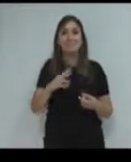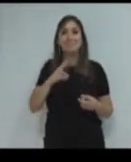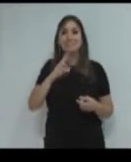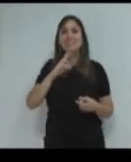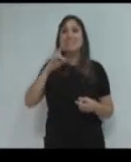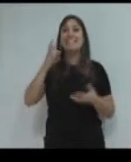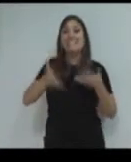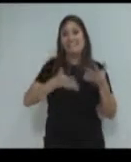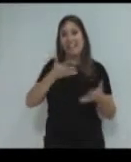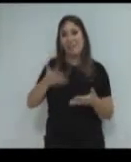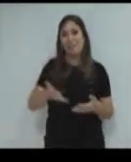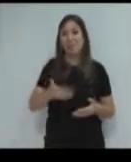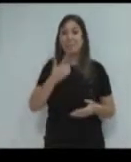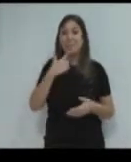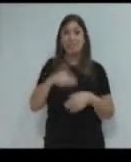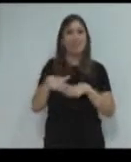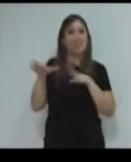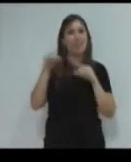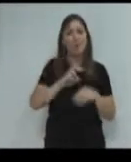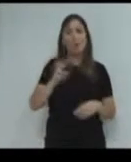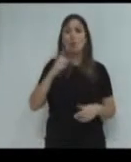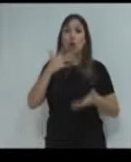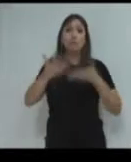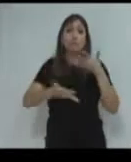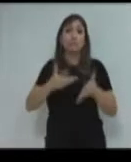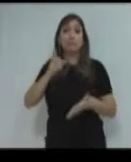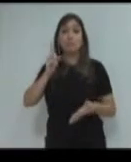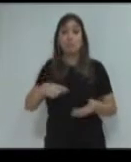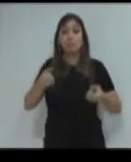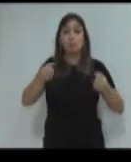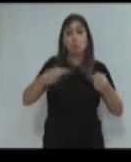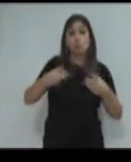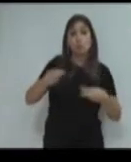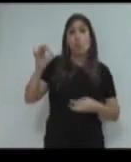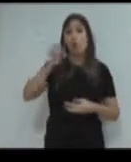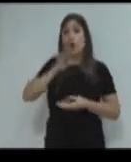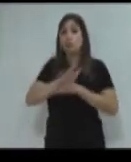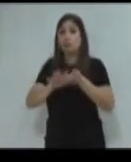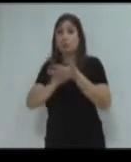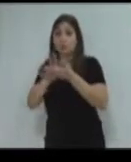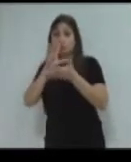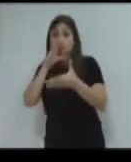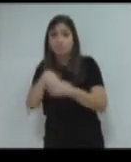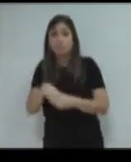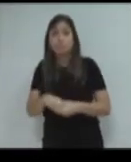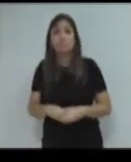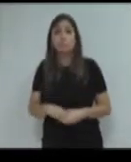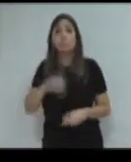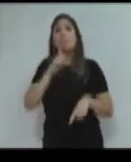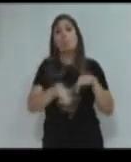Signado. Signado. Ah, signado. Sí. Subtitulado, Dependiendo. signado. Sí.